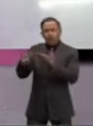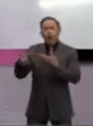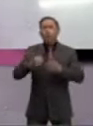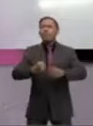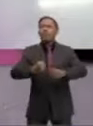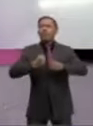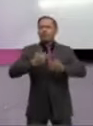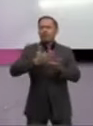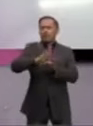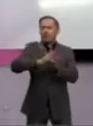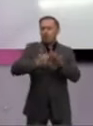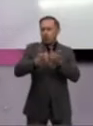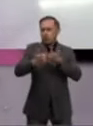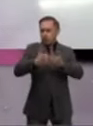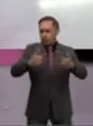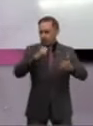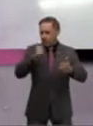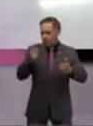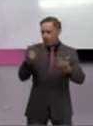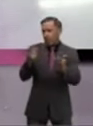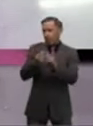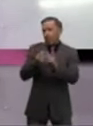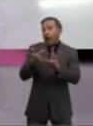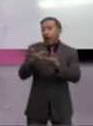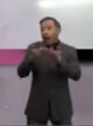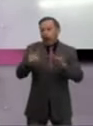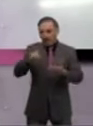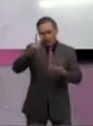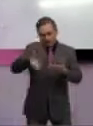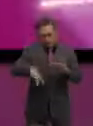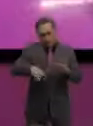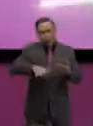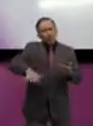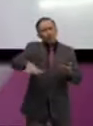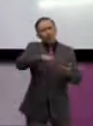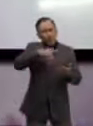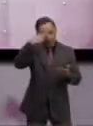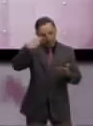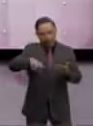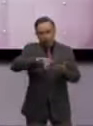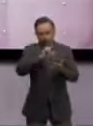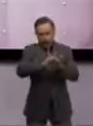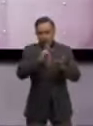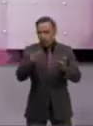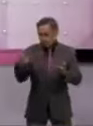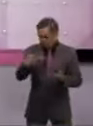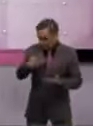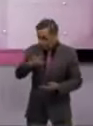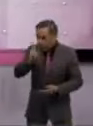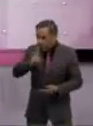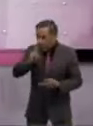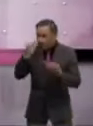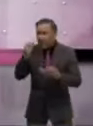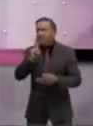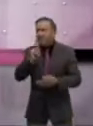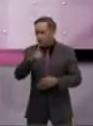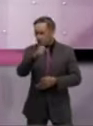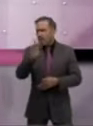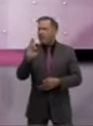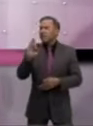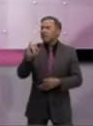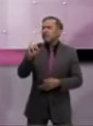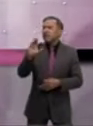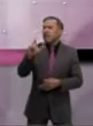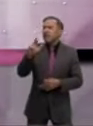Hoy existe un auténtico Estado de Derecho. Si tiene las pruebas, pues vaya y preséntelas a la Fiscalía. Si no sabe dónde está la Fiscalía, no se